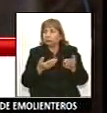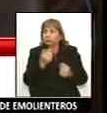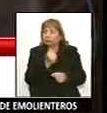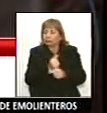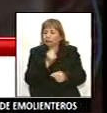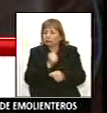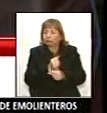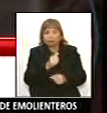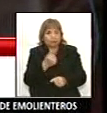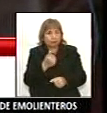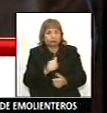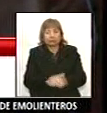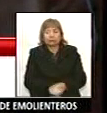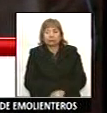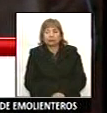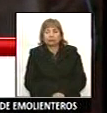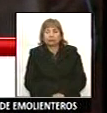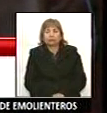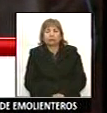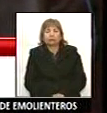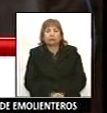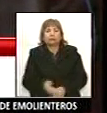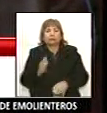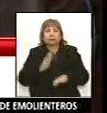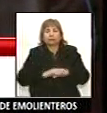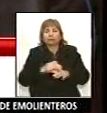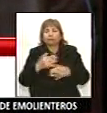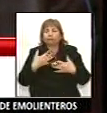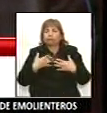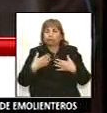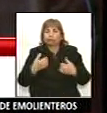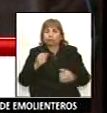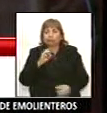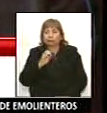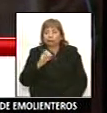trabajo y otro referido al sector salud.